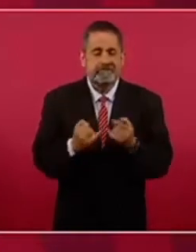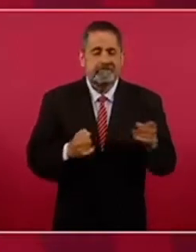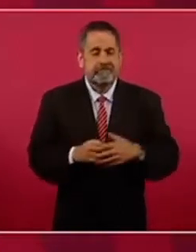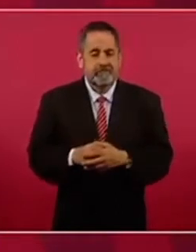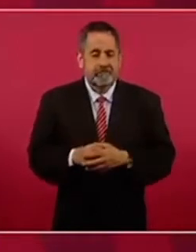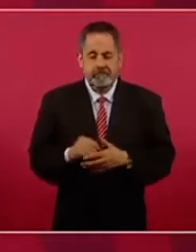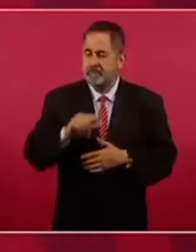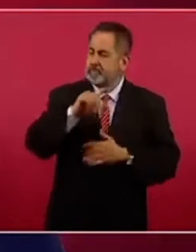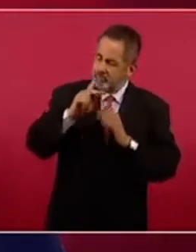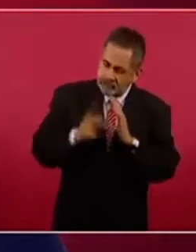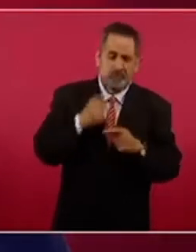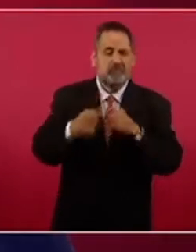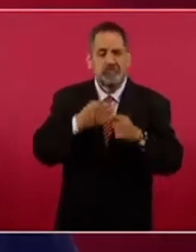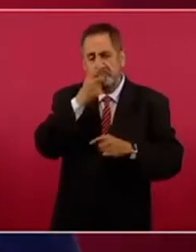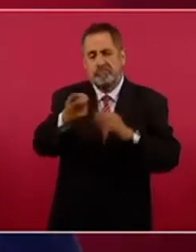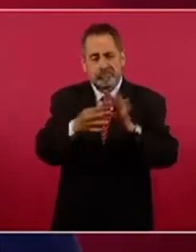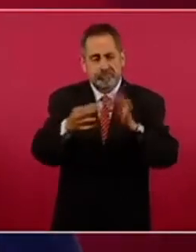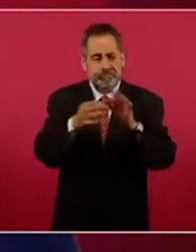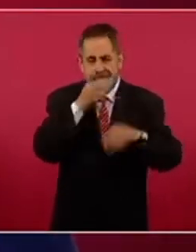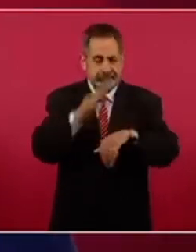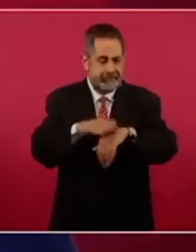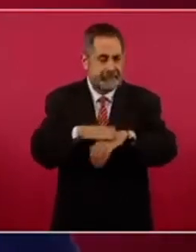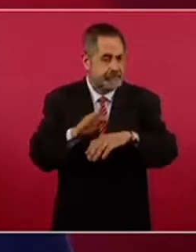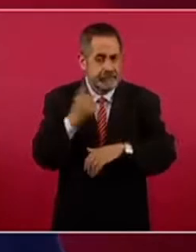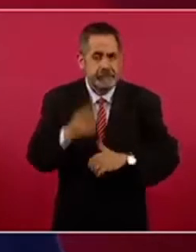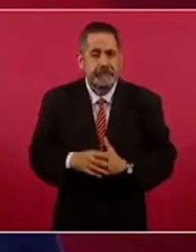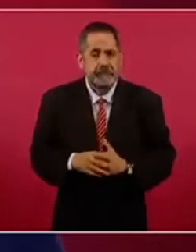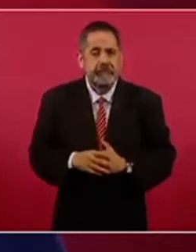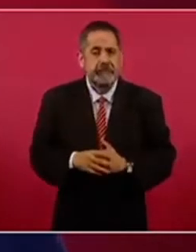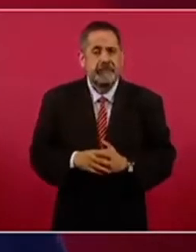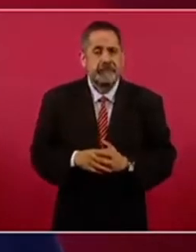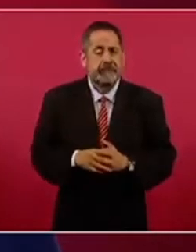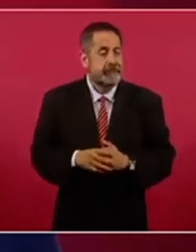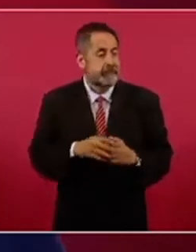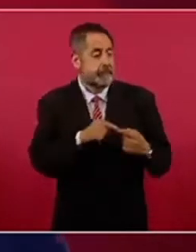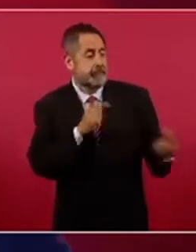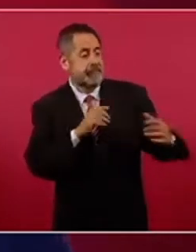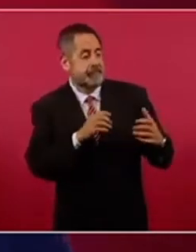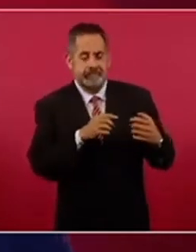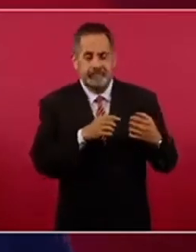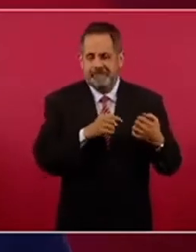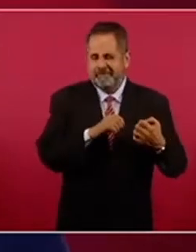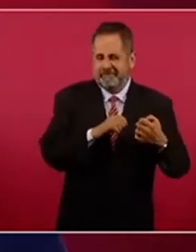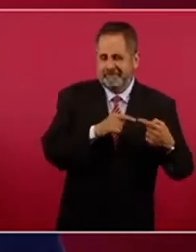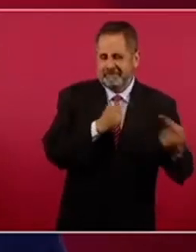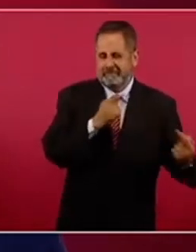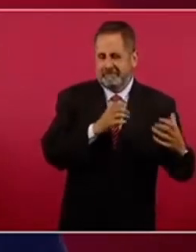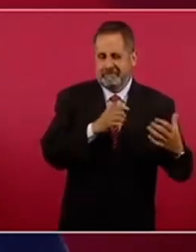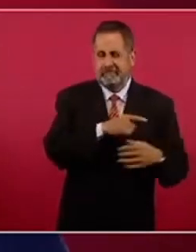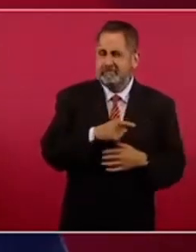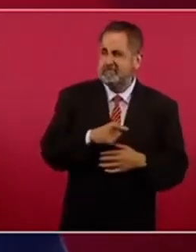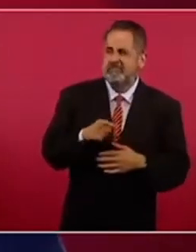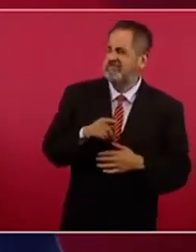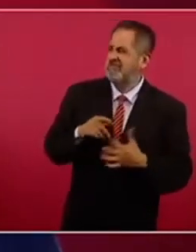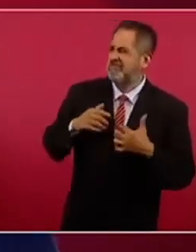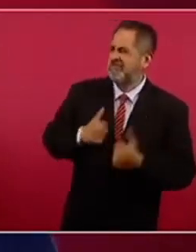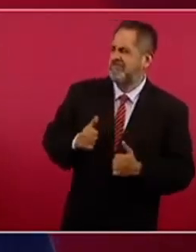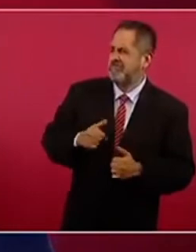Y voy a volverlo a repetir porque nuestros adversarios no lo